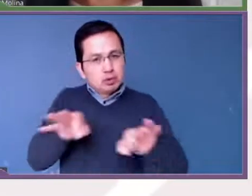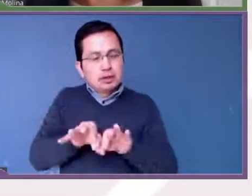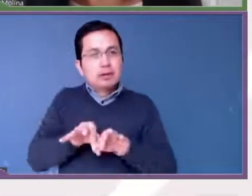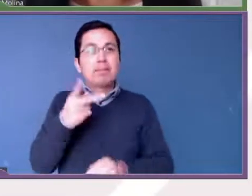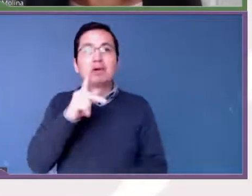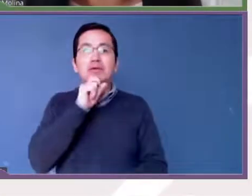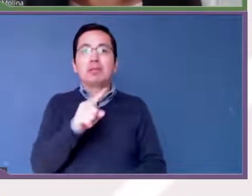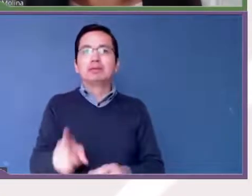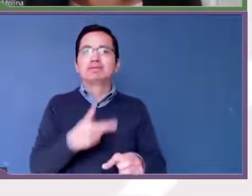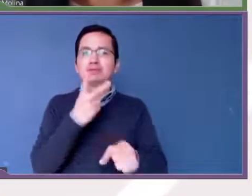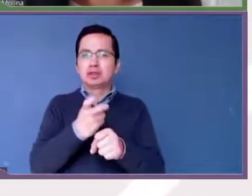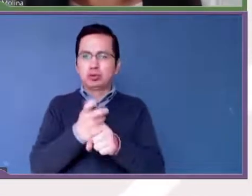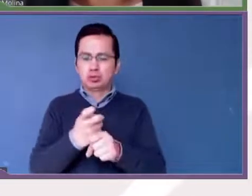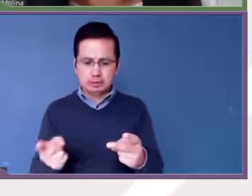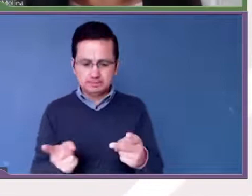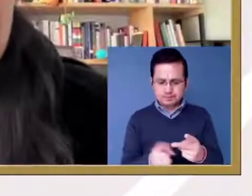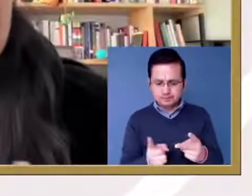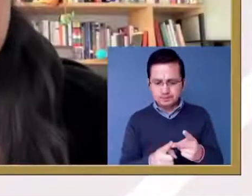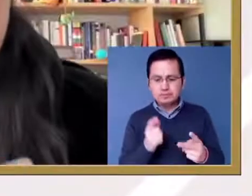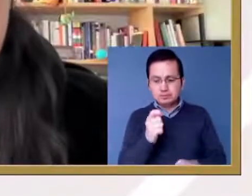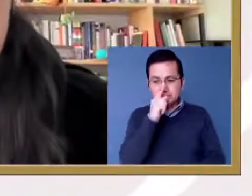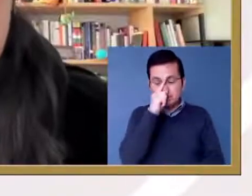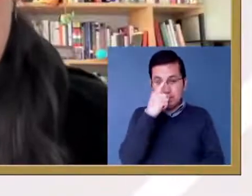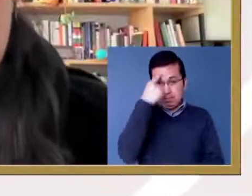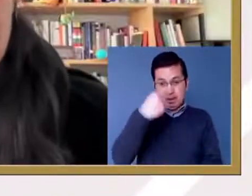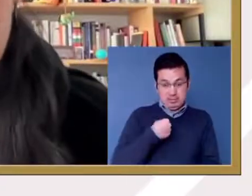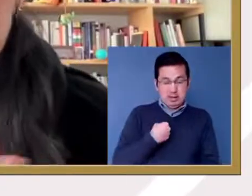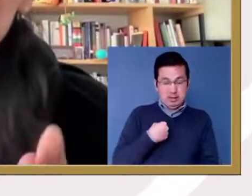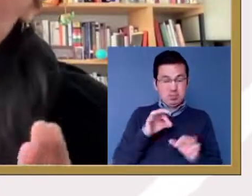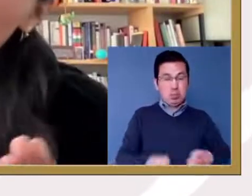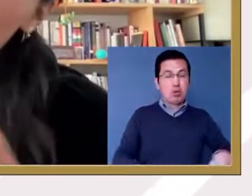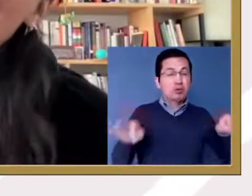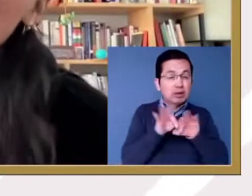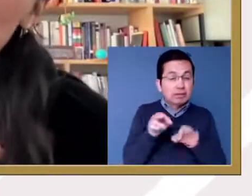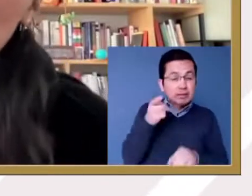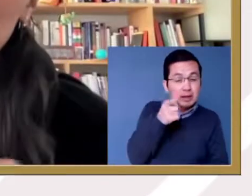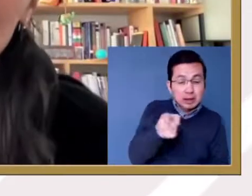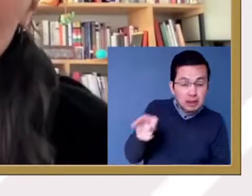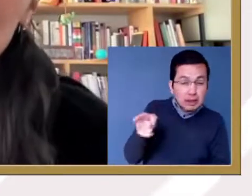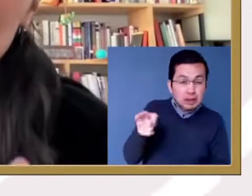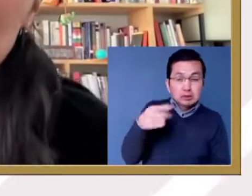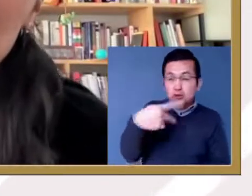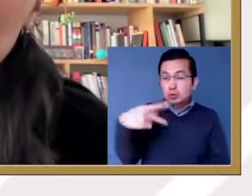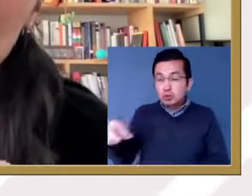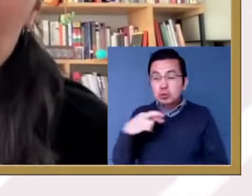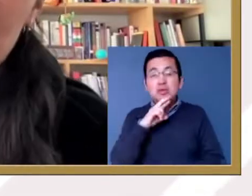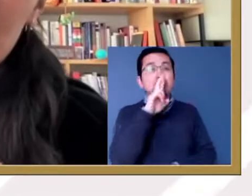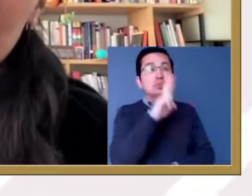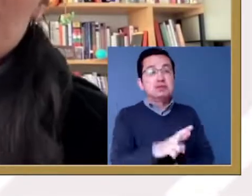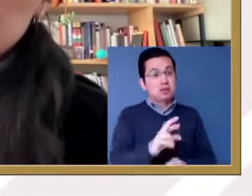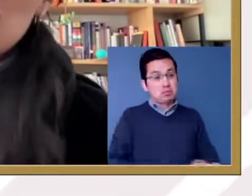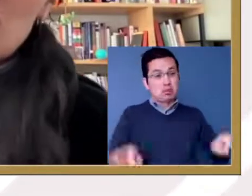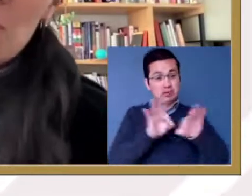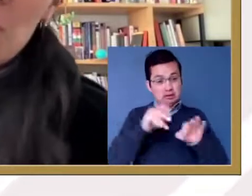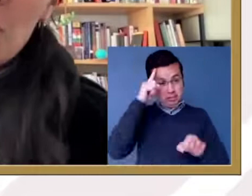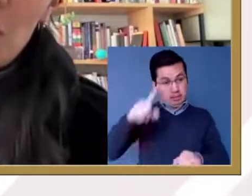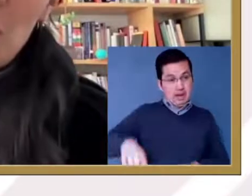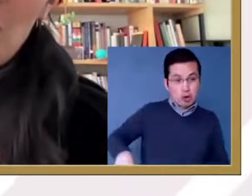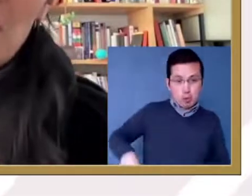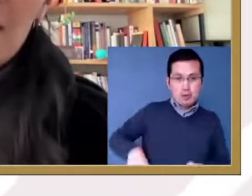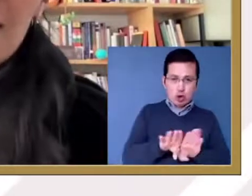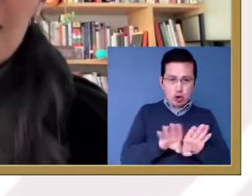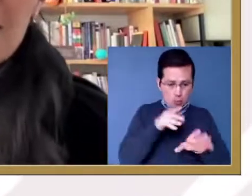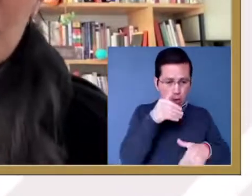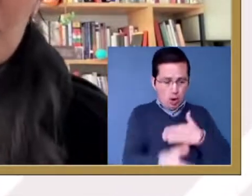desde una perspectiva de investigación fascinante, pero muy importante para la agenda pública también, y que creo que en alguna medida también es consecuencia del discurso